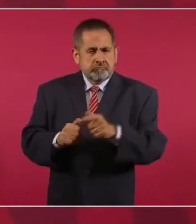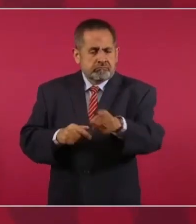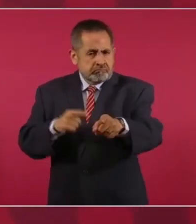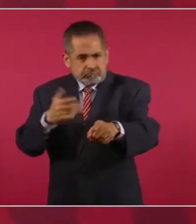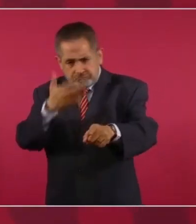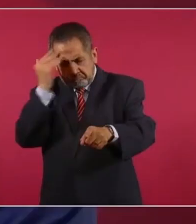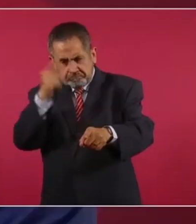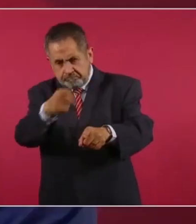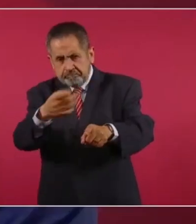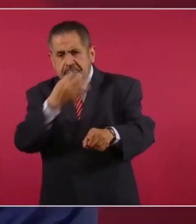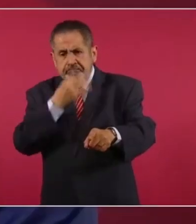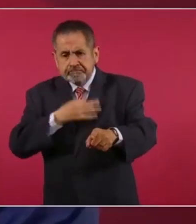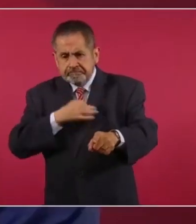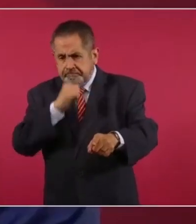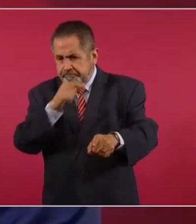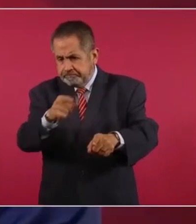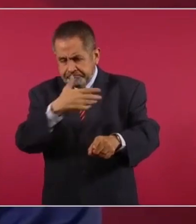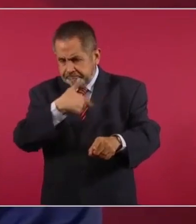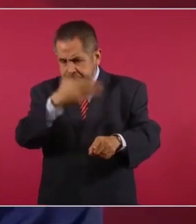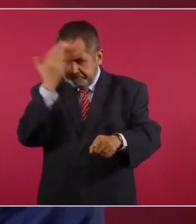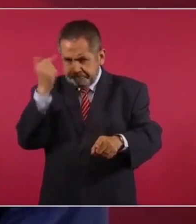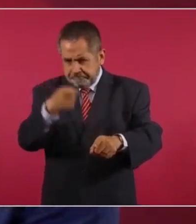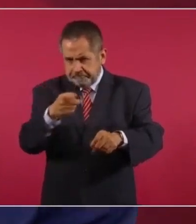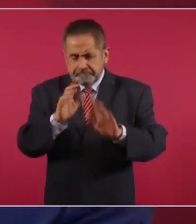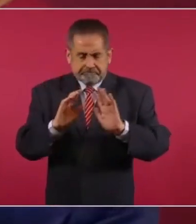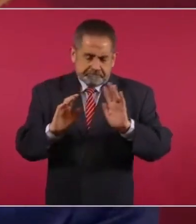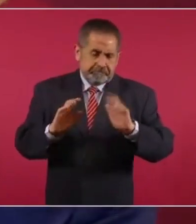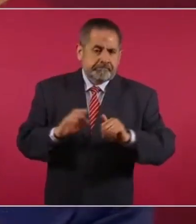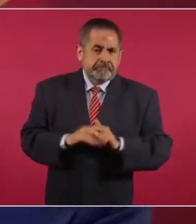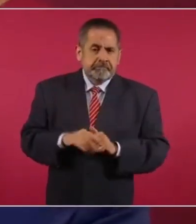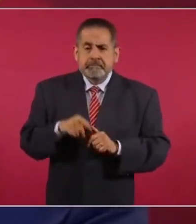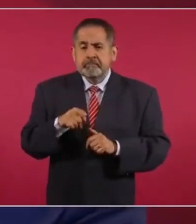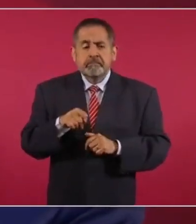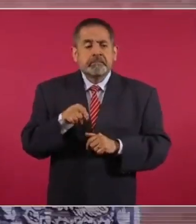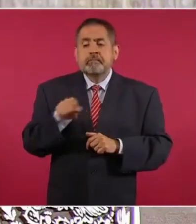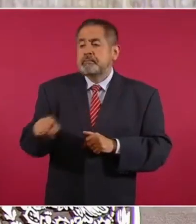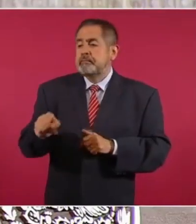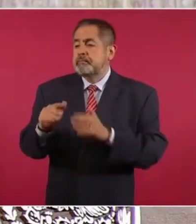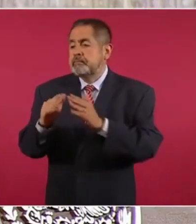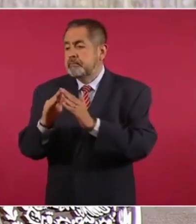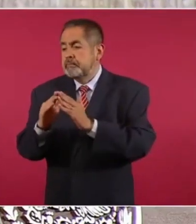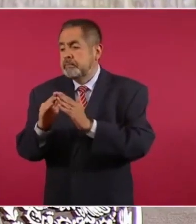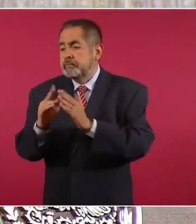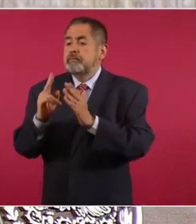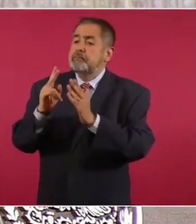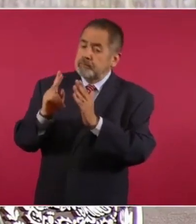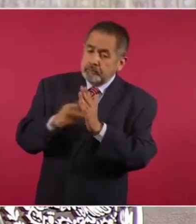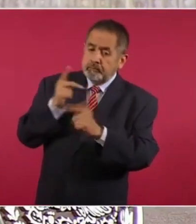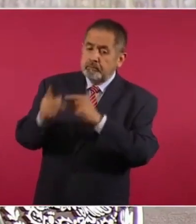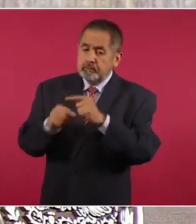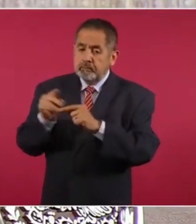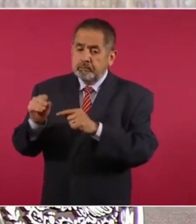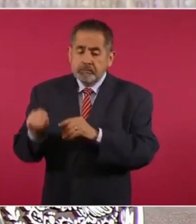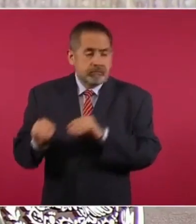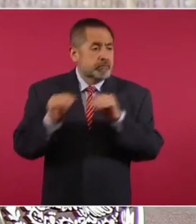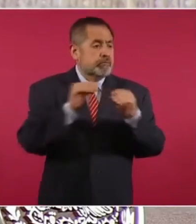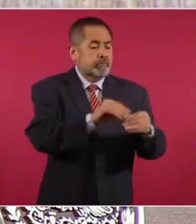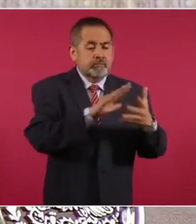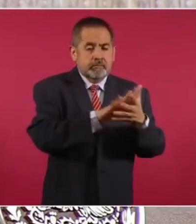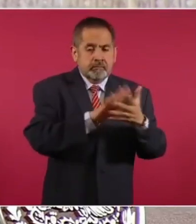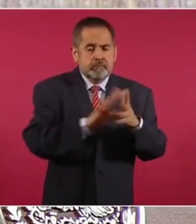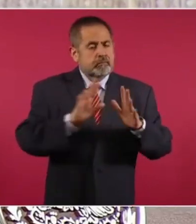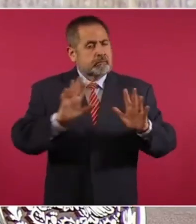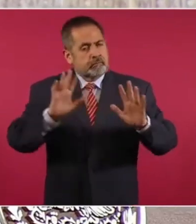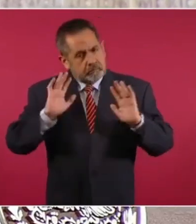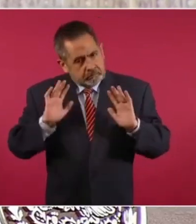yo información de que regresara a prisión. Claro, corresponde al